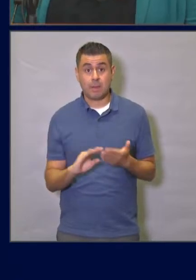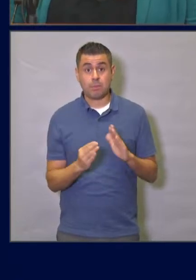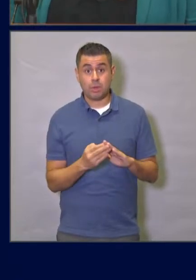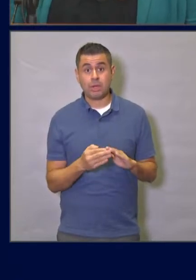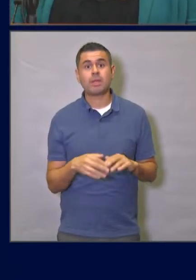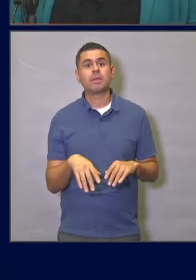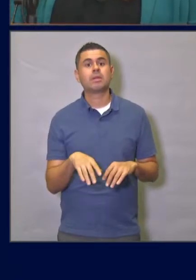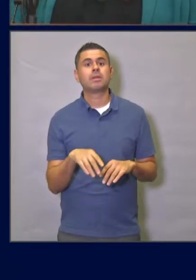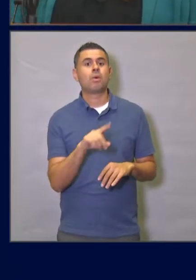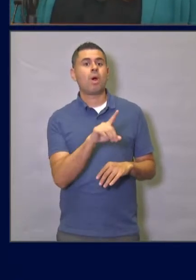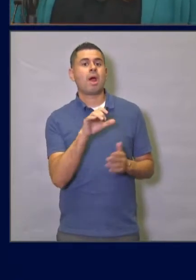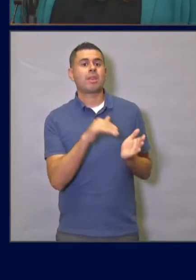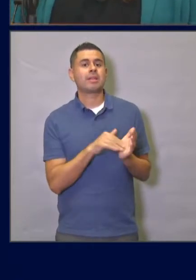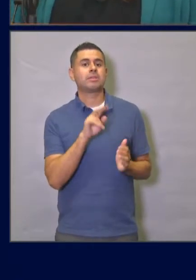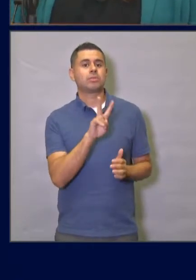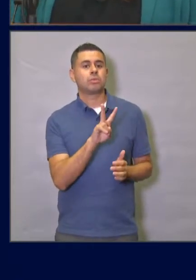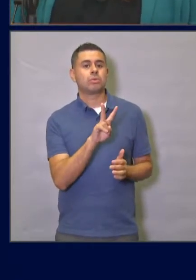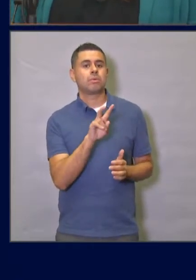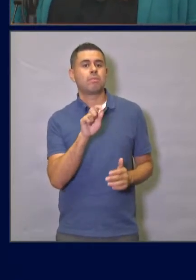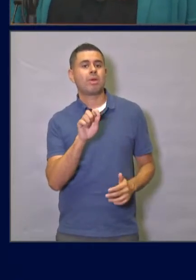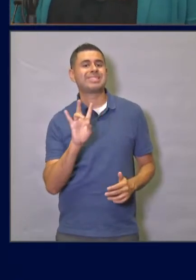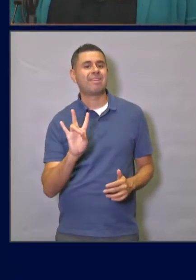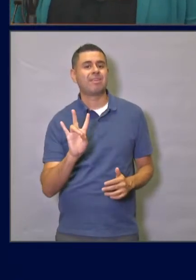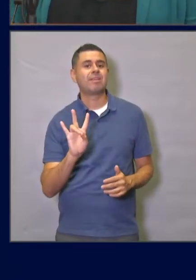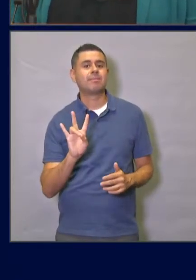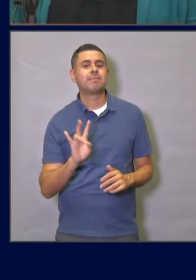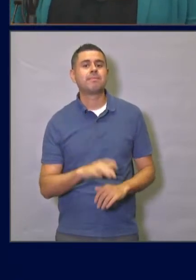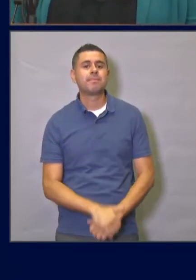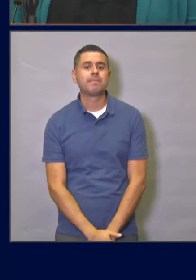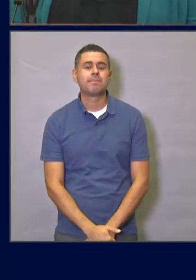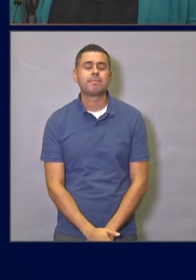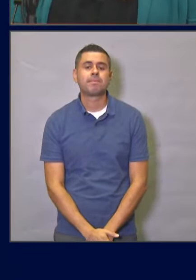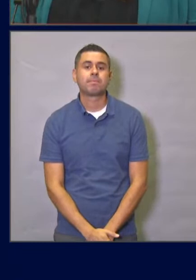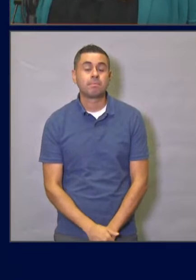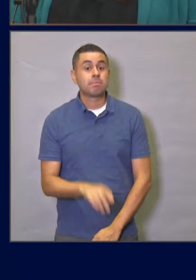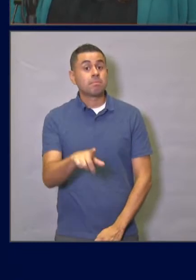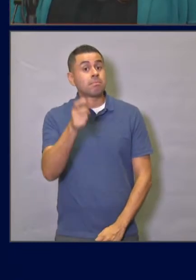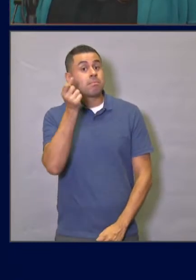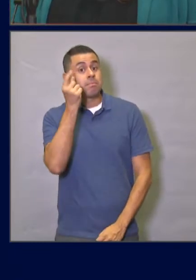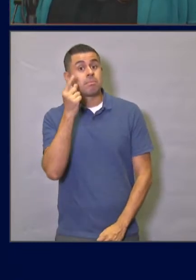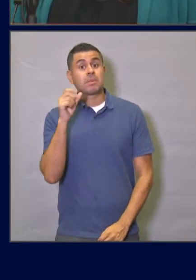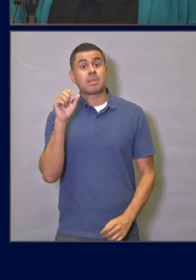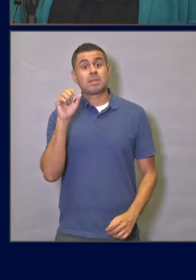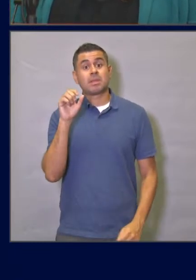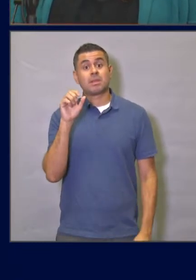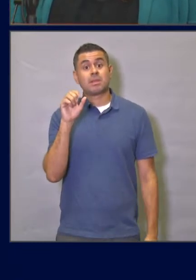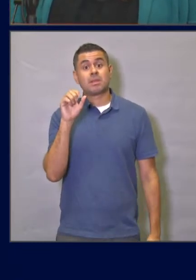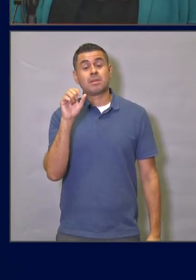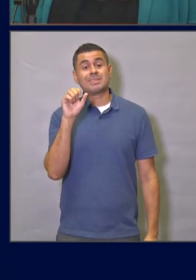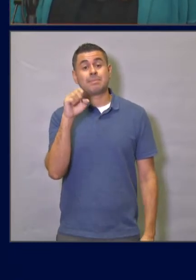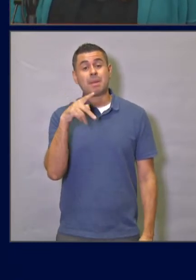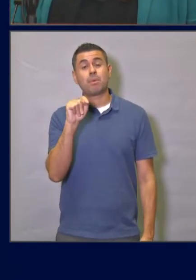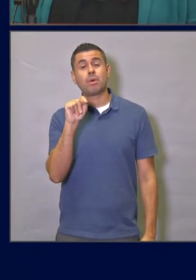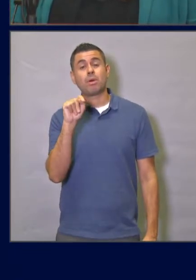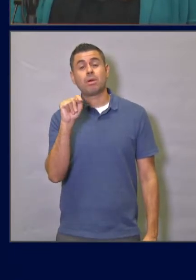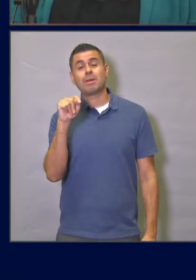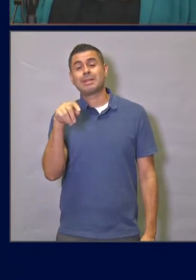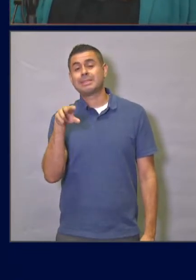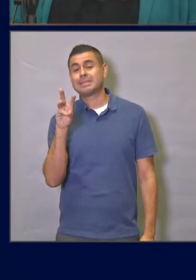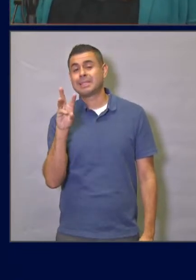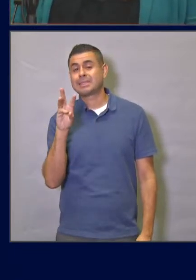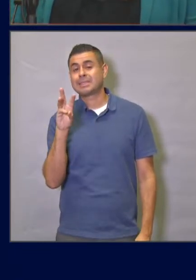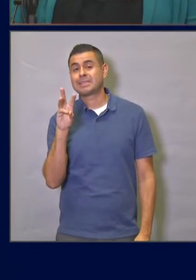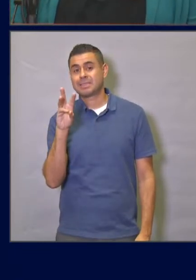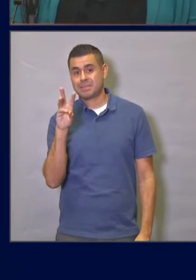de 2.7 por cada 100,000 personas. A partir del 6 de septiembre, la tasa de mortalidad entre